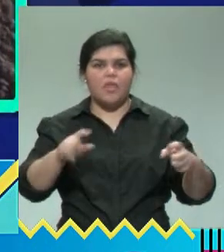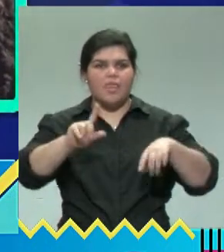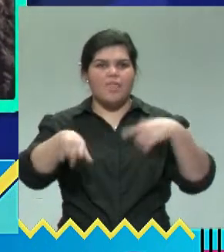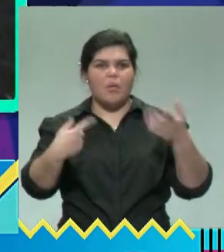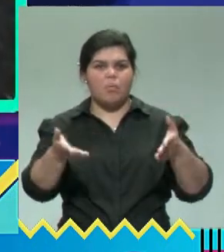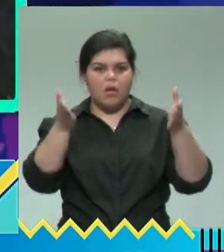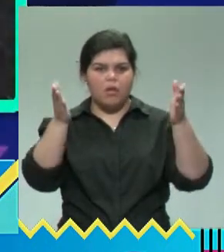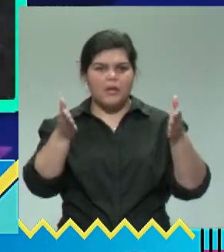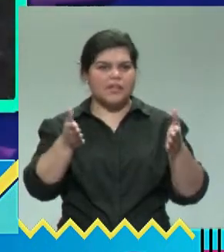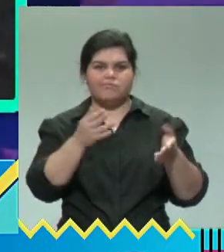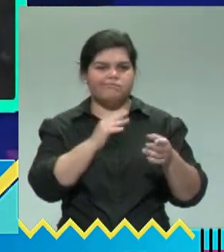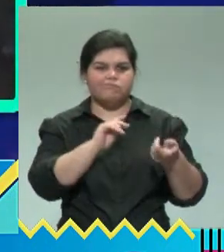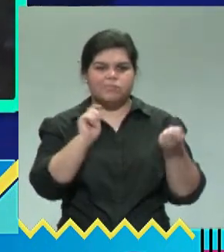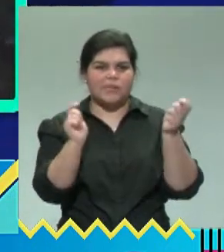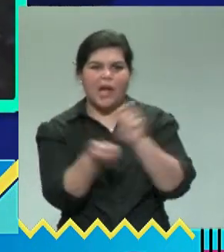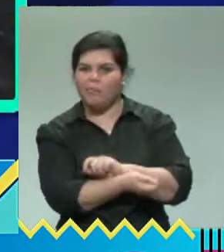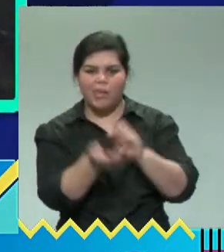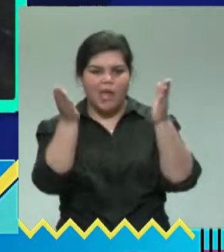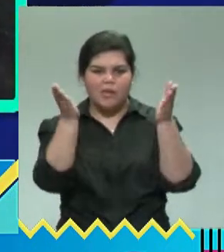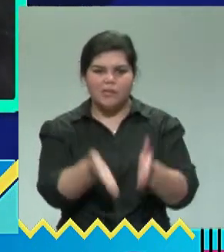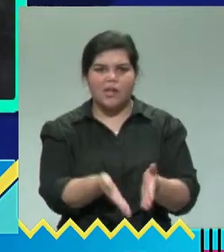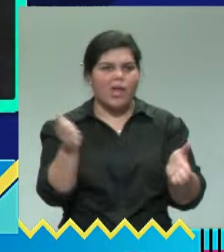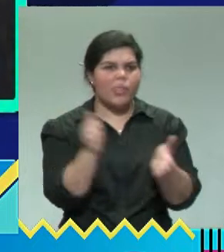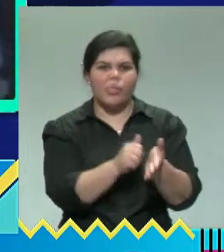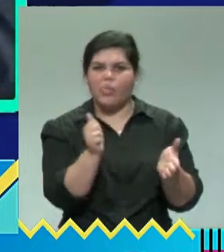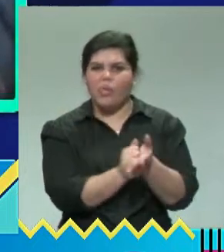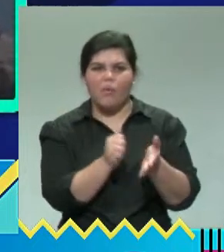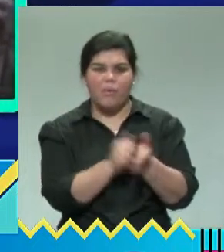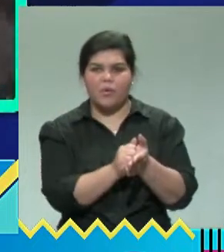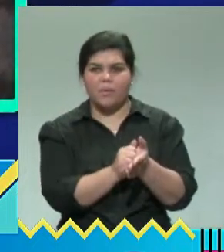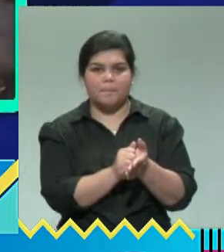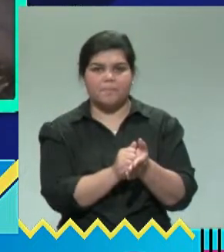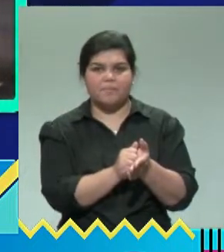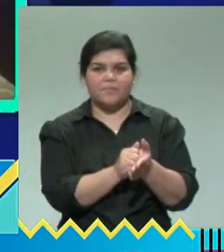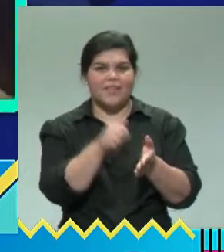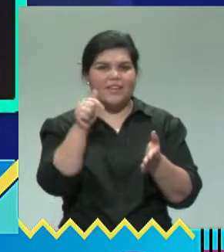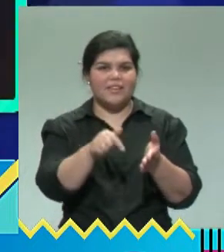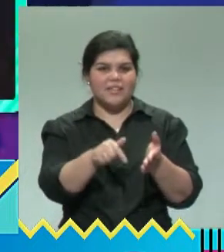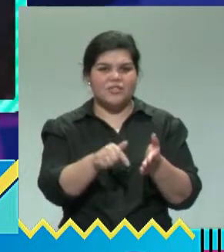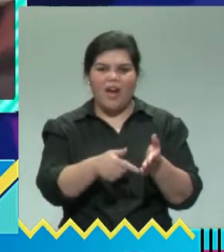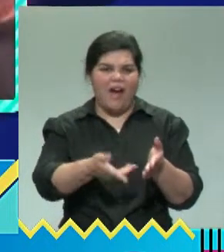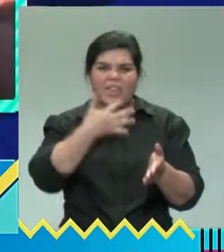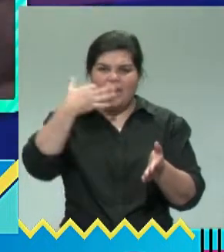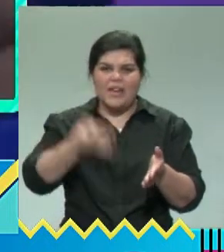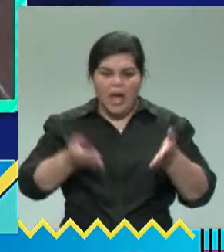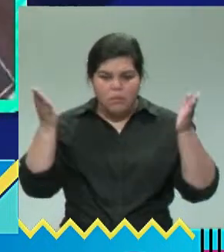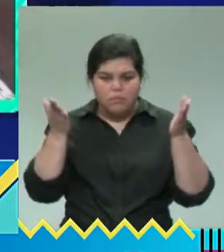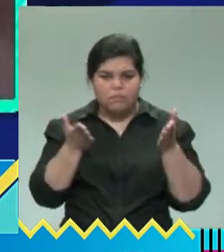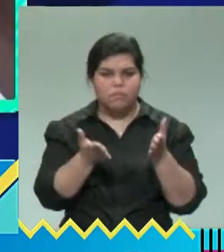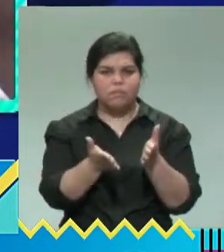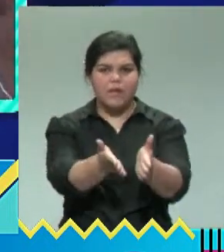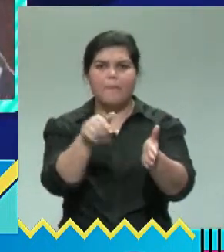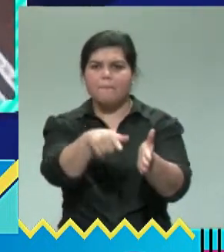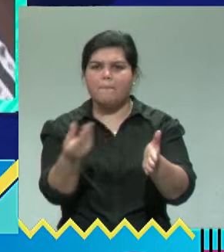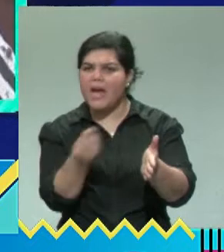cemento, o sea, como una parte más de la ciudad, y era para riego. O sea, los que lo diseñan eso,